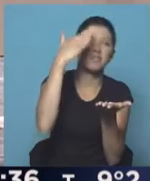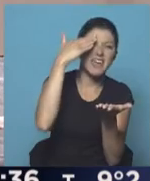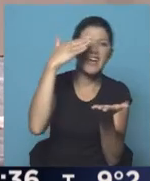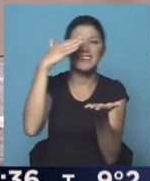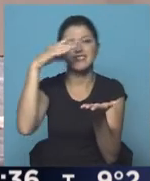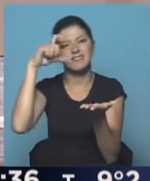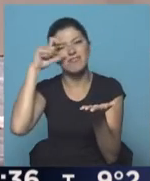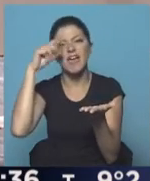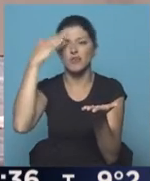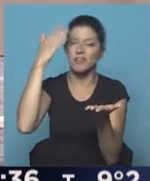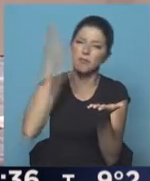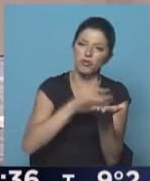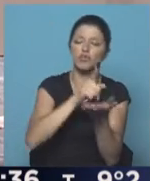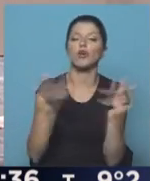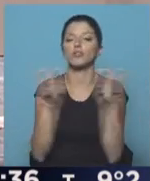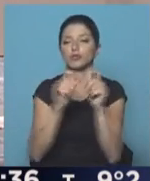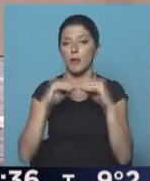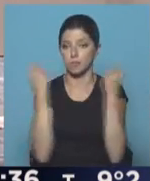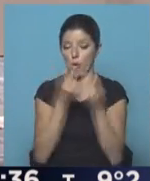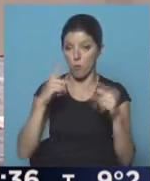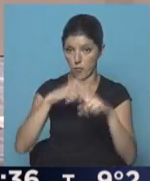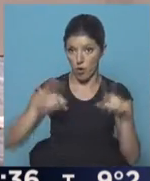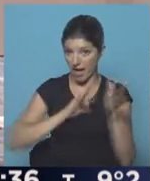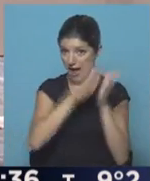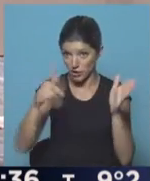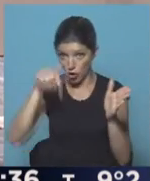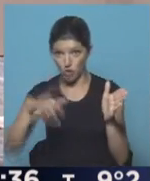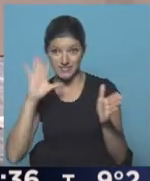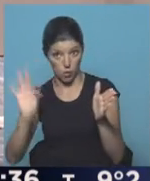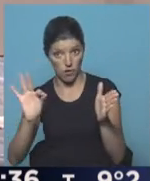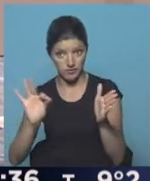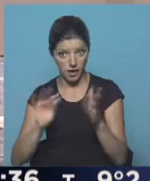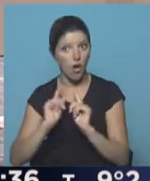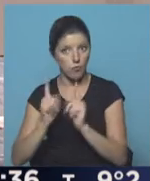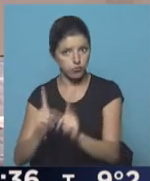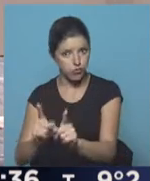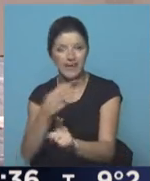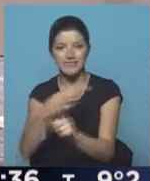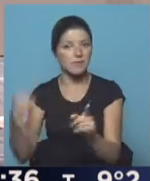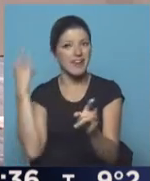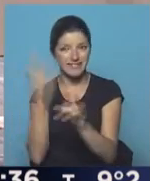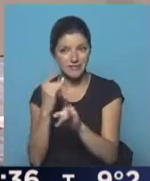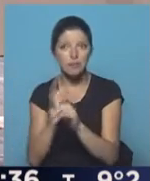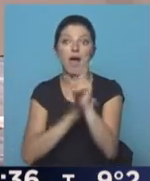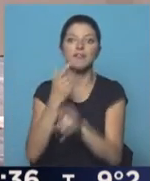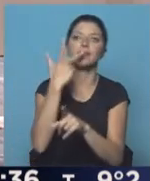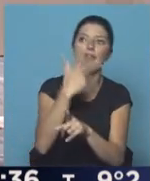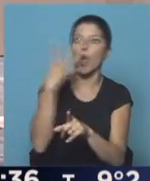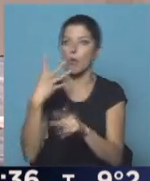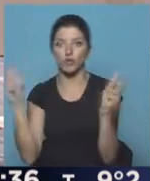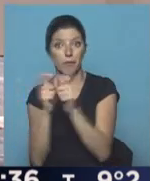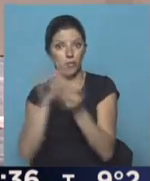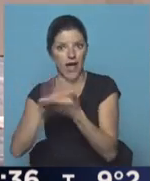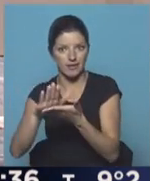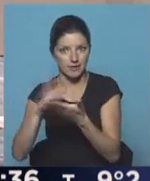por ciento del total de películas argentinas anuales hoy deben estar en el 50 permanentemente todas las semanas hay semanas de 34 estrenos documentales